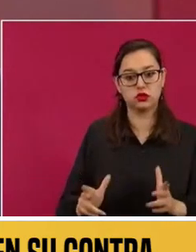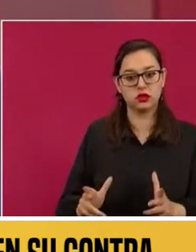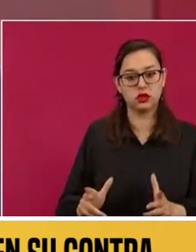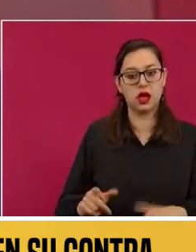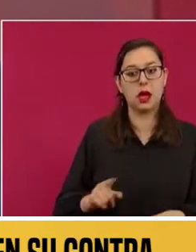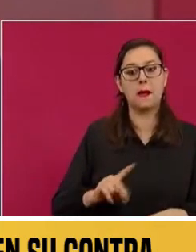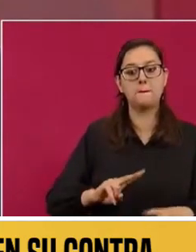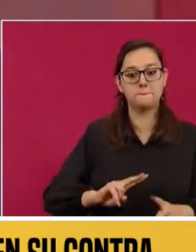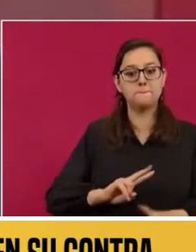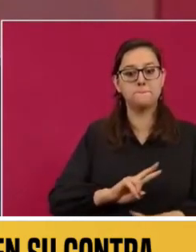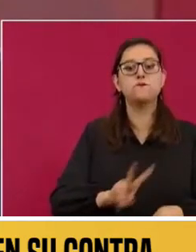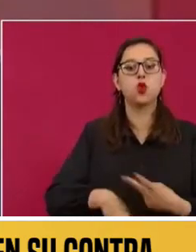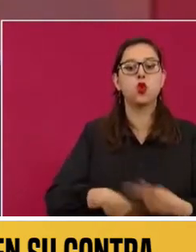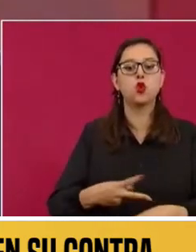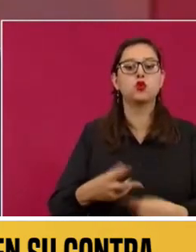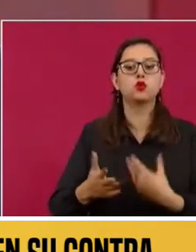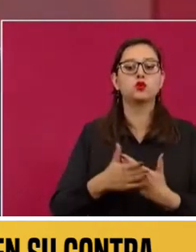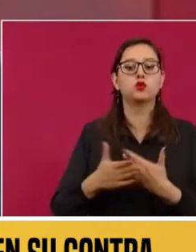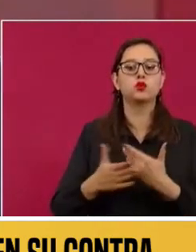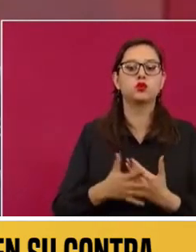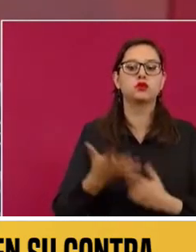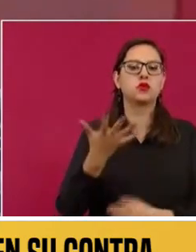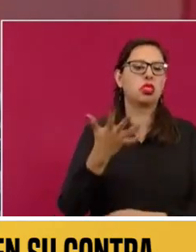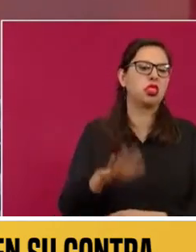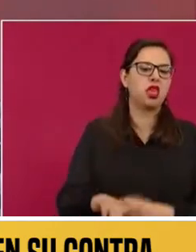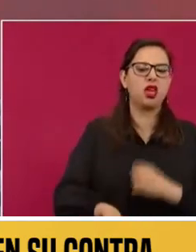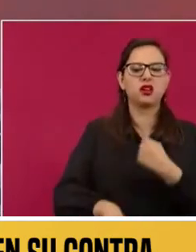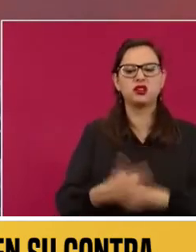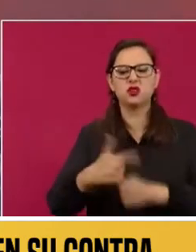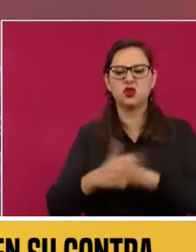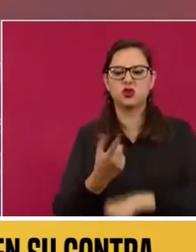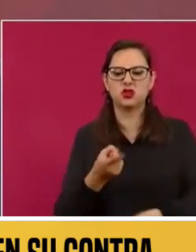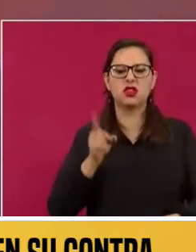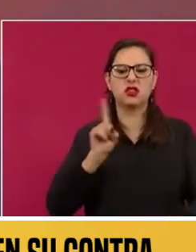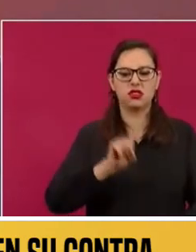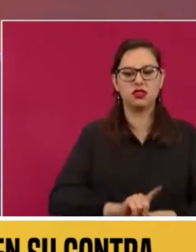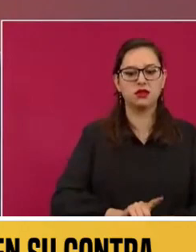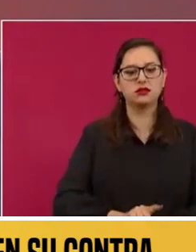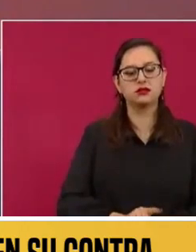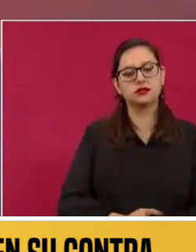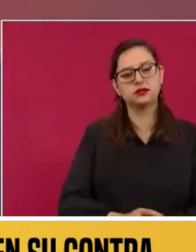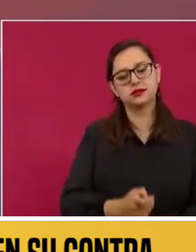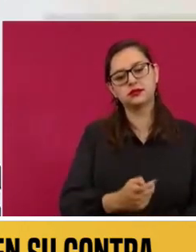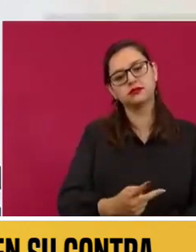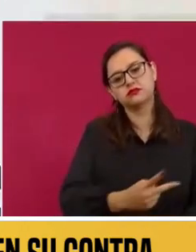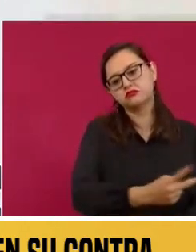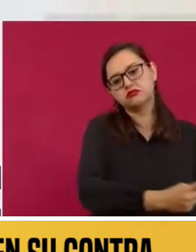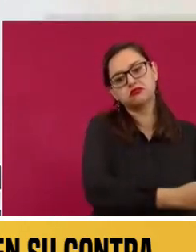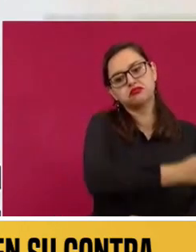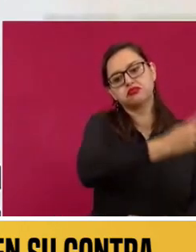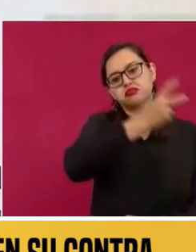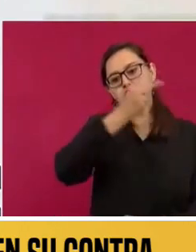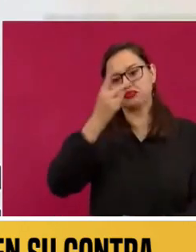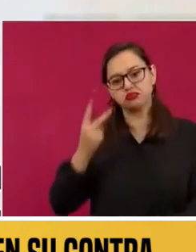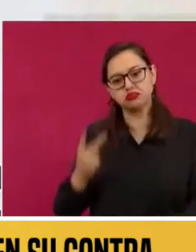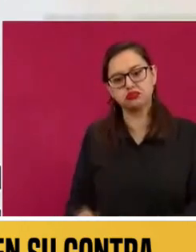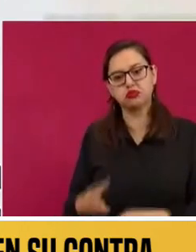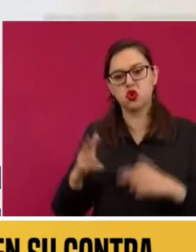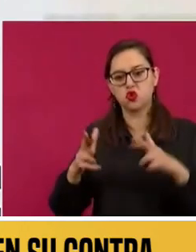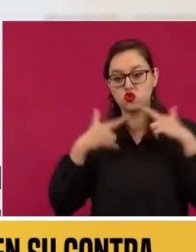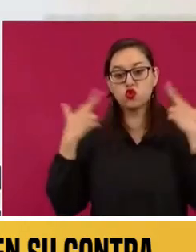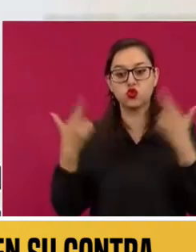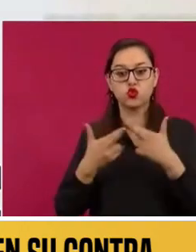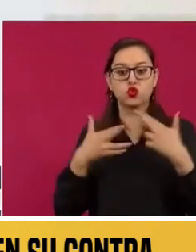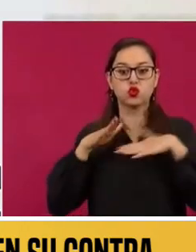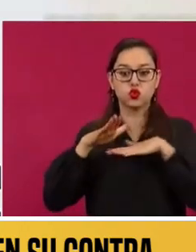en eso, dentro de 10 días. 12 días vamos a llevar a cabo una reunión sobre el